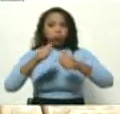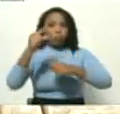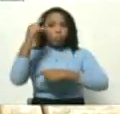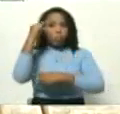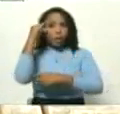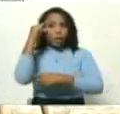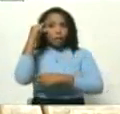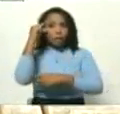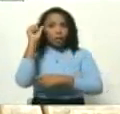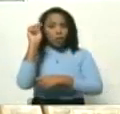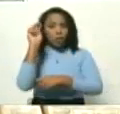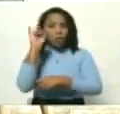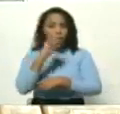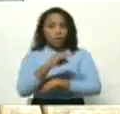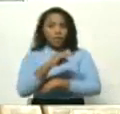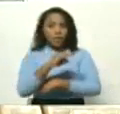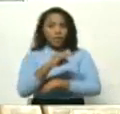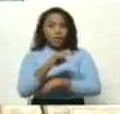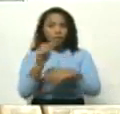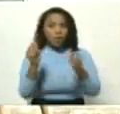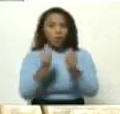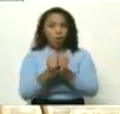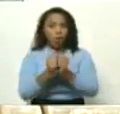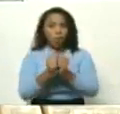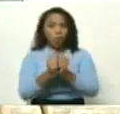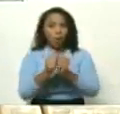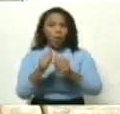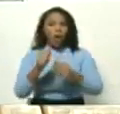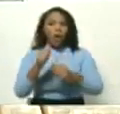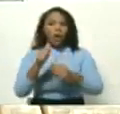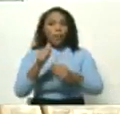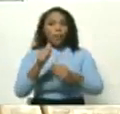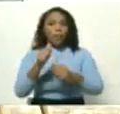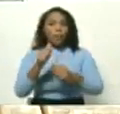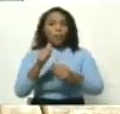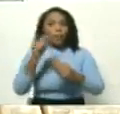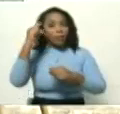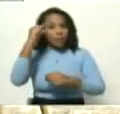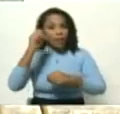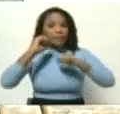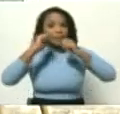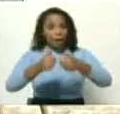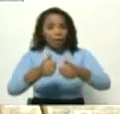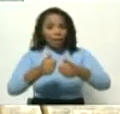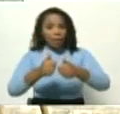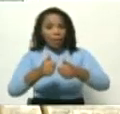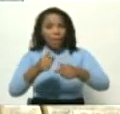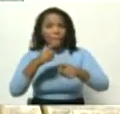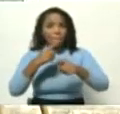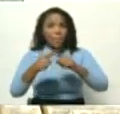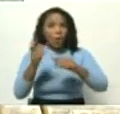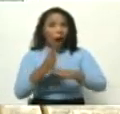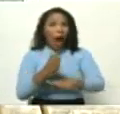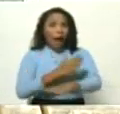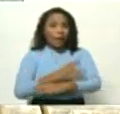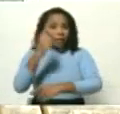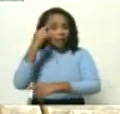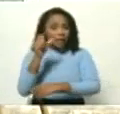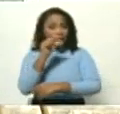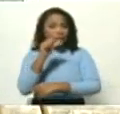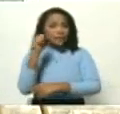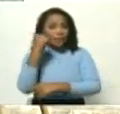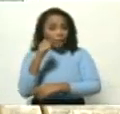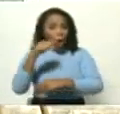lunes con el día sábado, este día sábado, pero antes del día sábado ustedes saben que